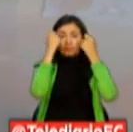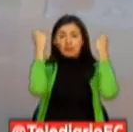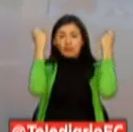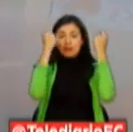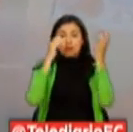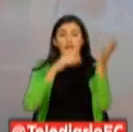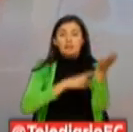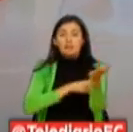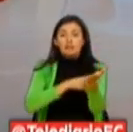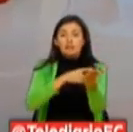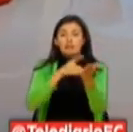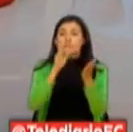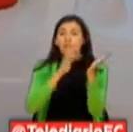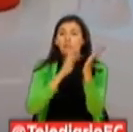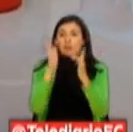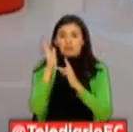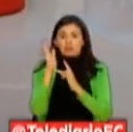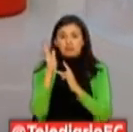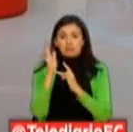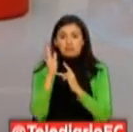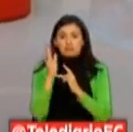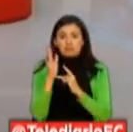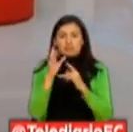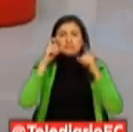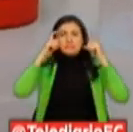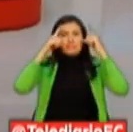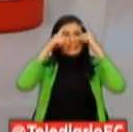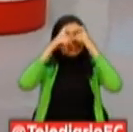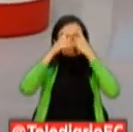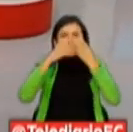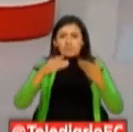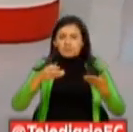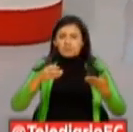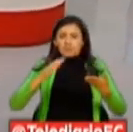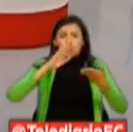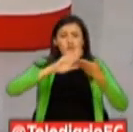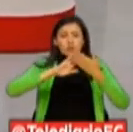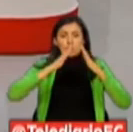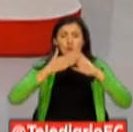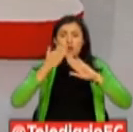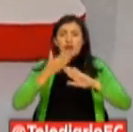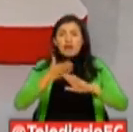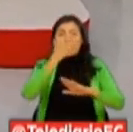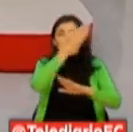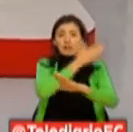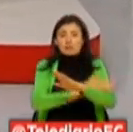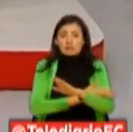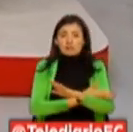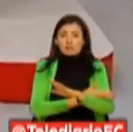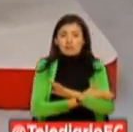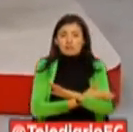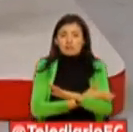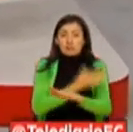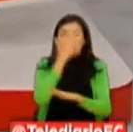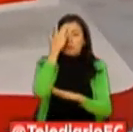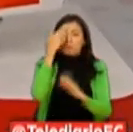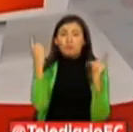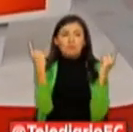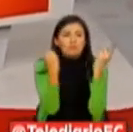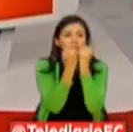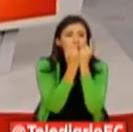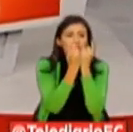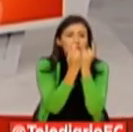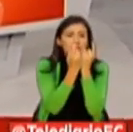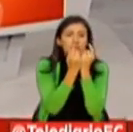Semana Santa. Debió haber sido muy difícil para los primeros, los del siglo XVI, encontrar